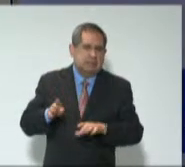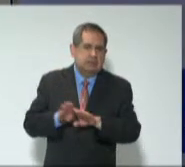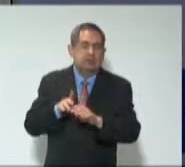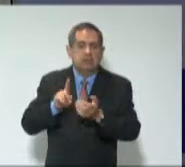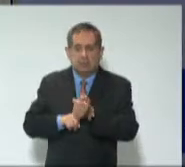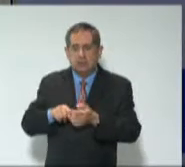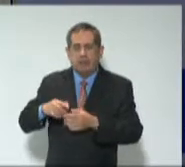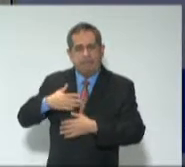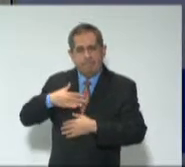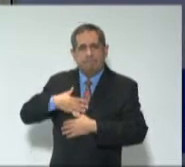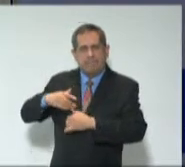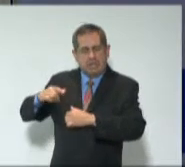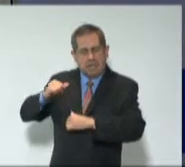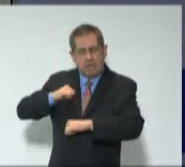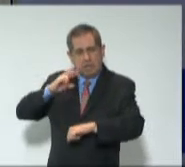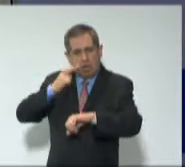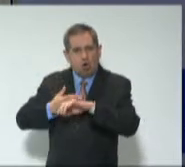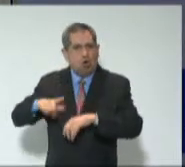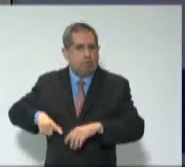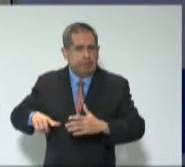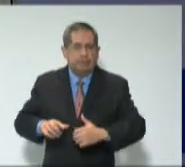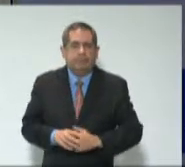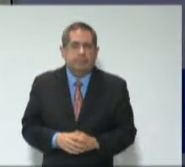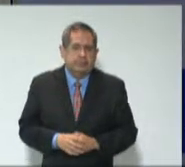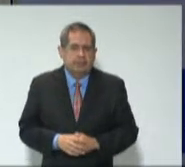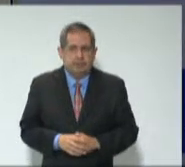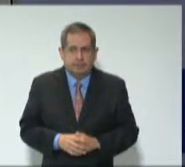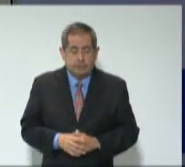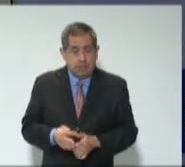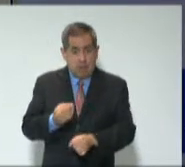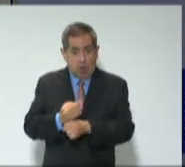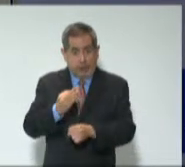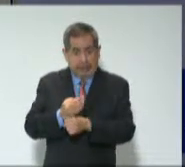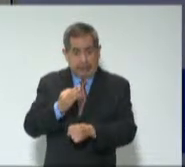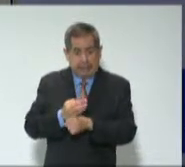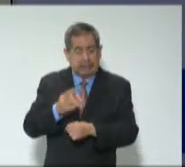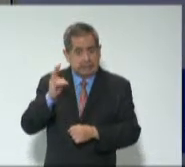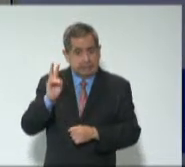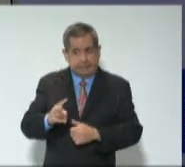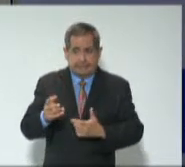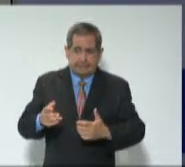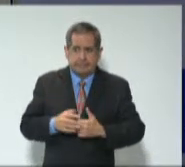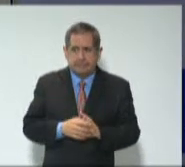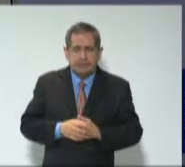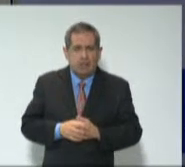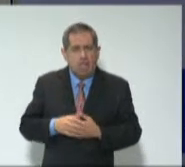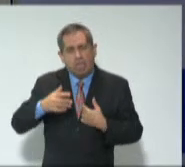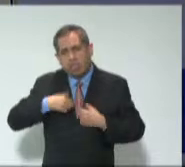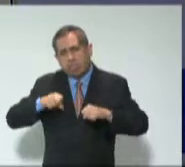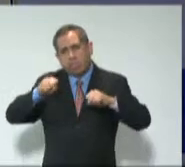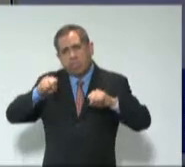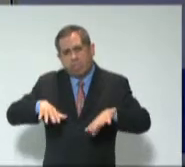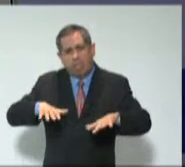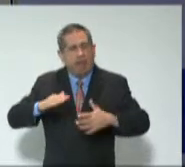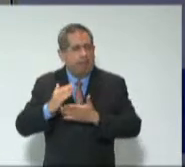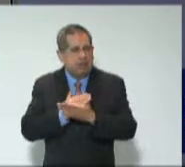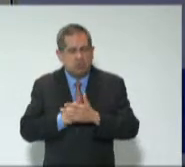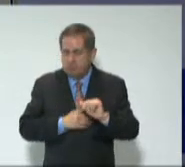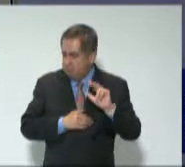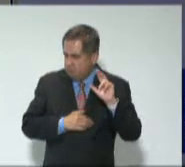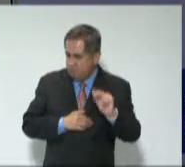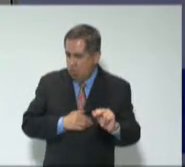de este gobierno especialmente en estos momentos no bajaremos la guardia no